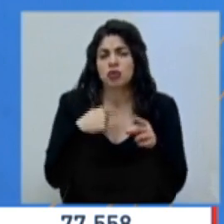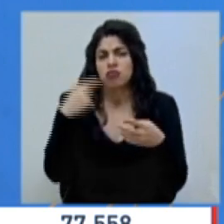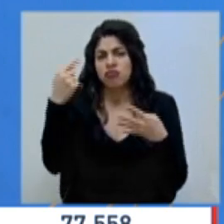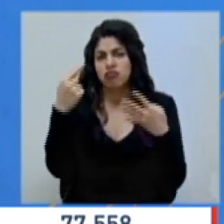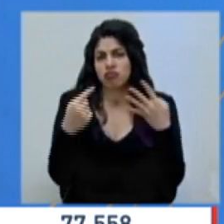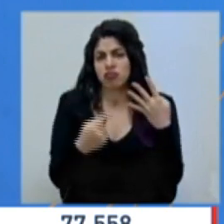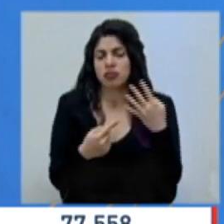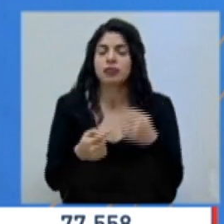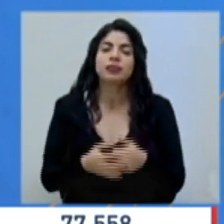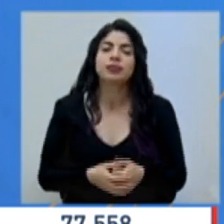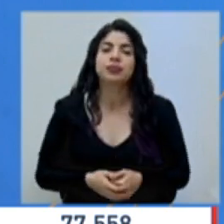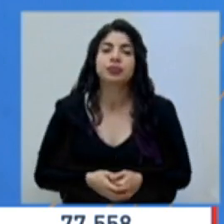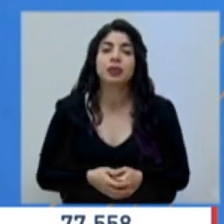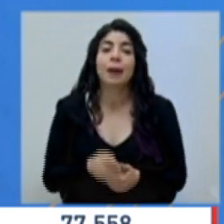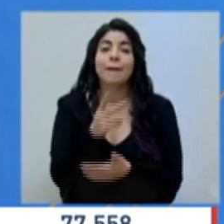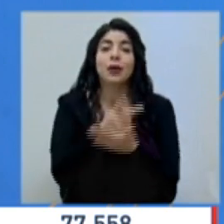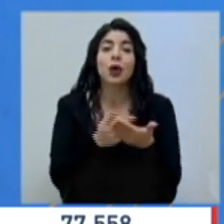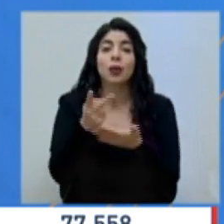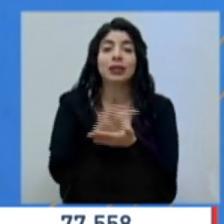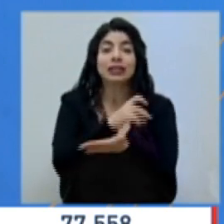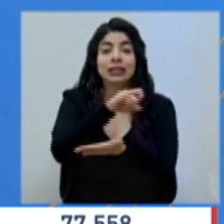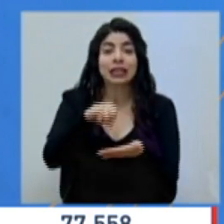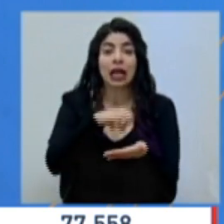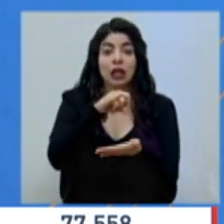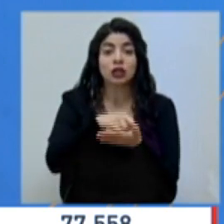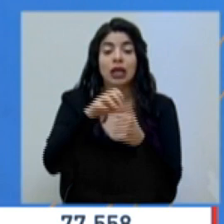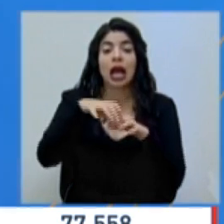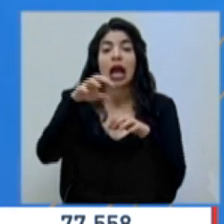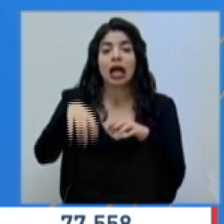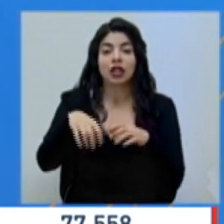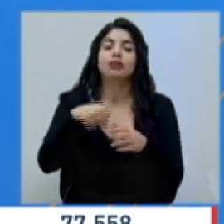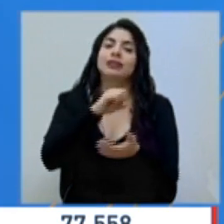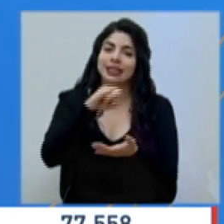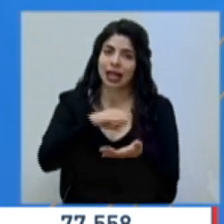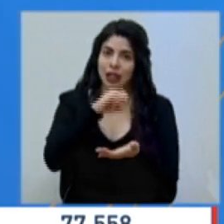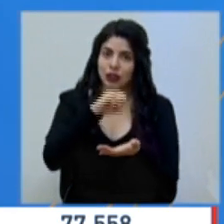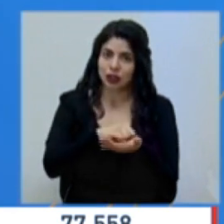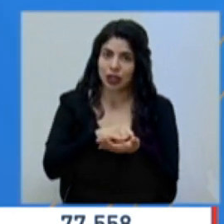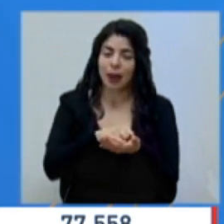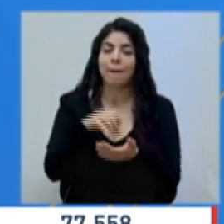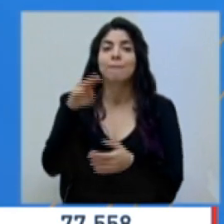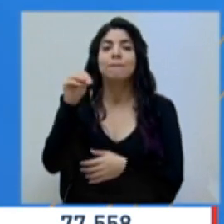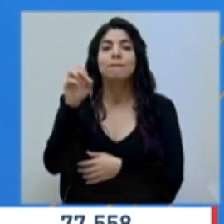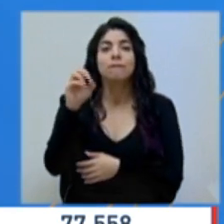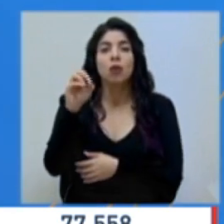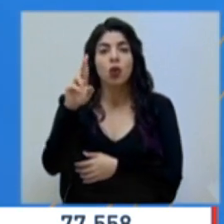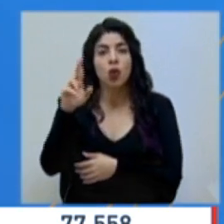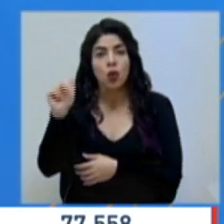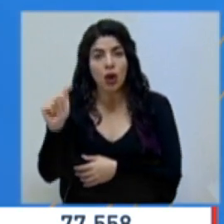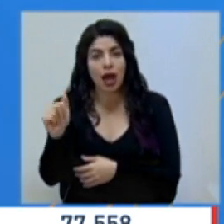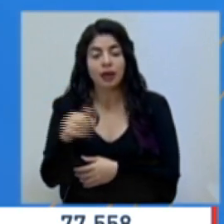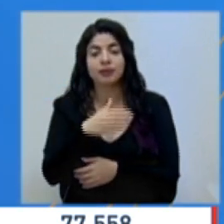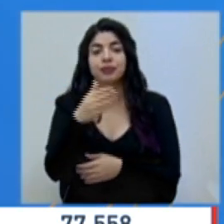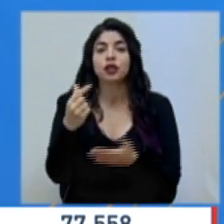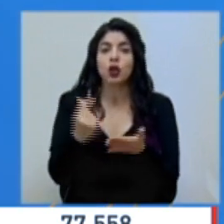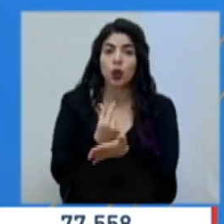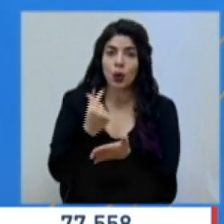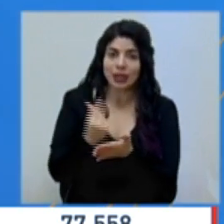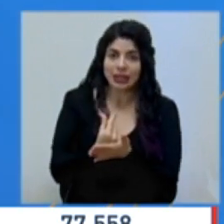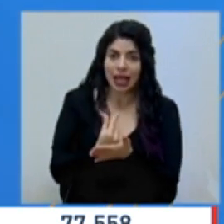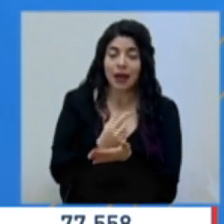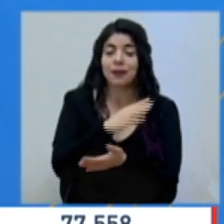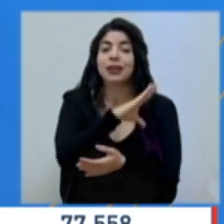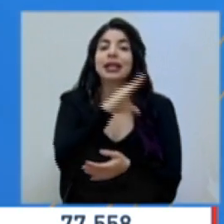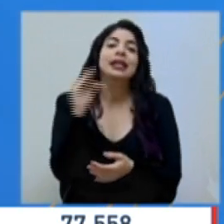a continuación. En la provincia de San José, el cantón de San José, el cantón de Mora, el cantón de Goicoechea y